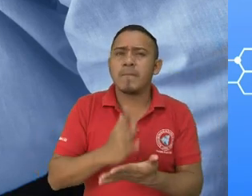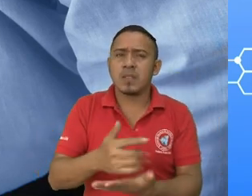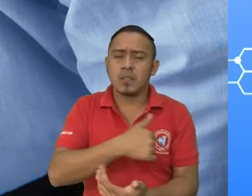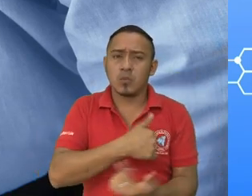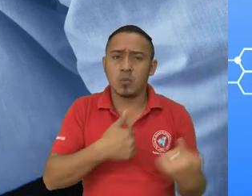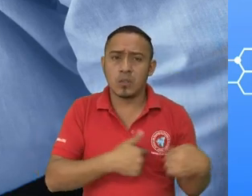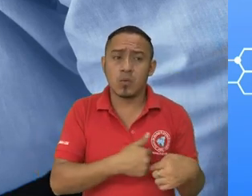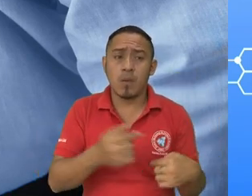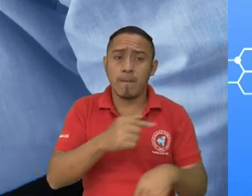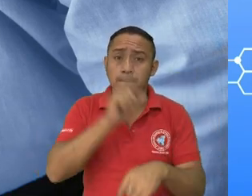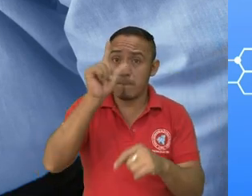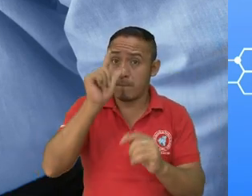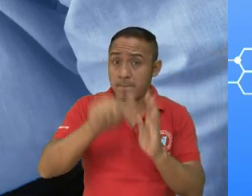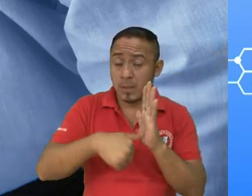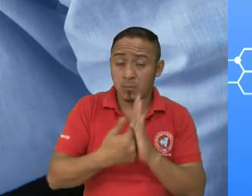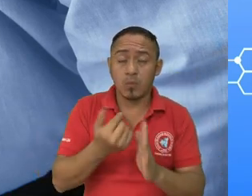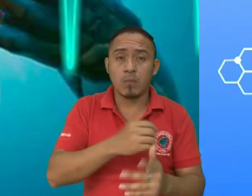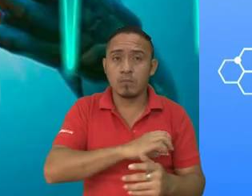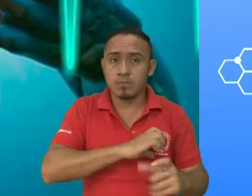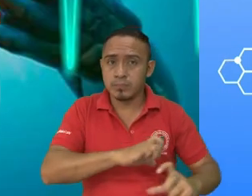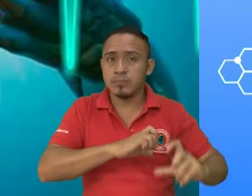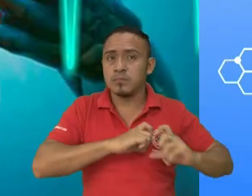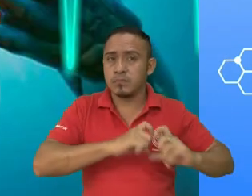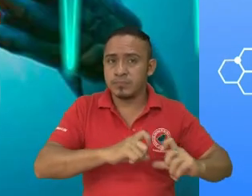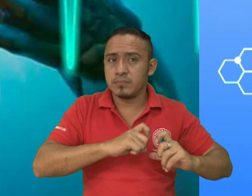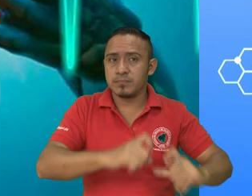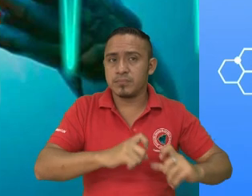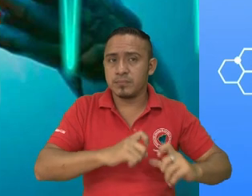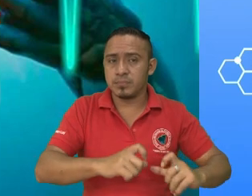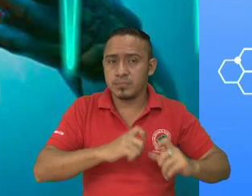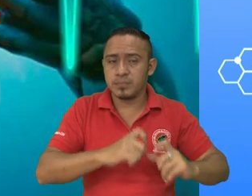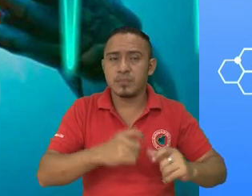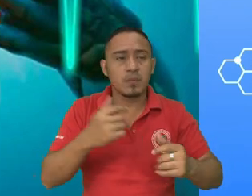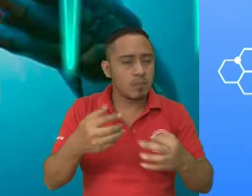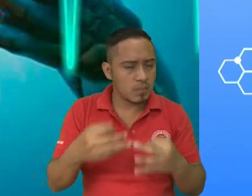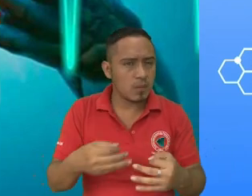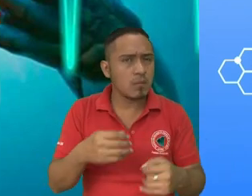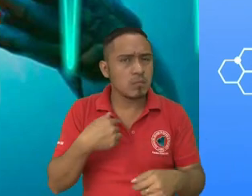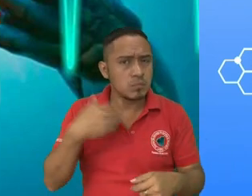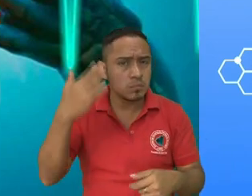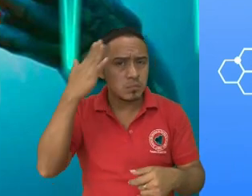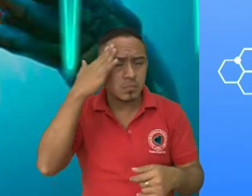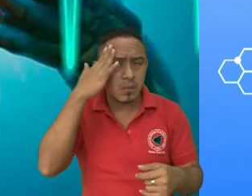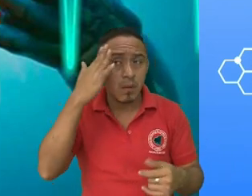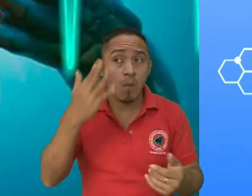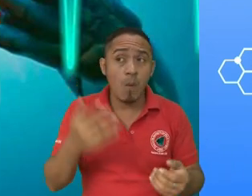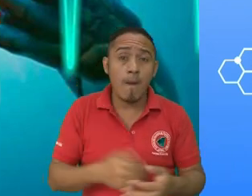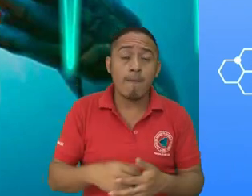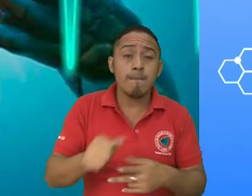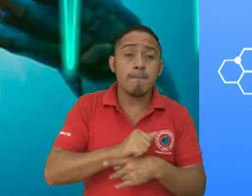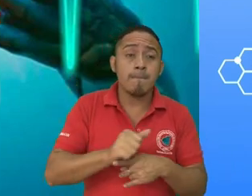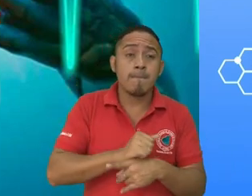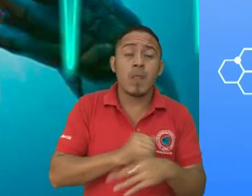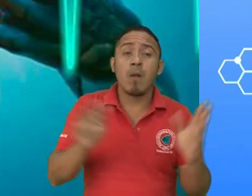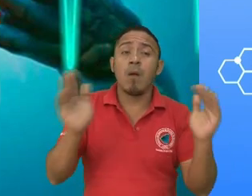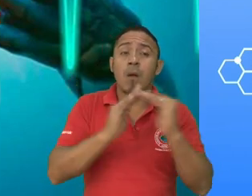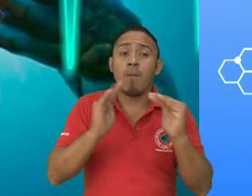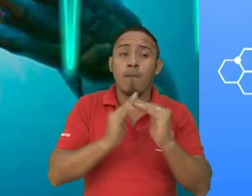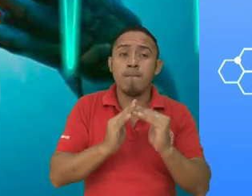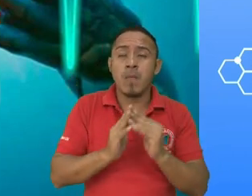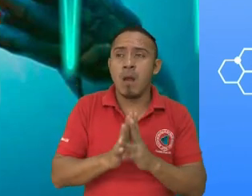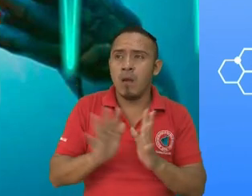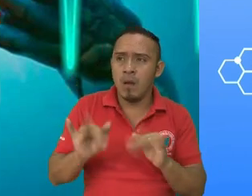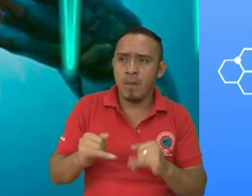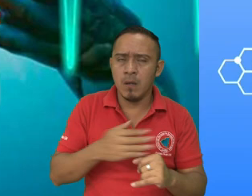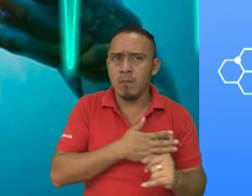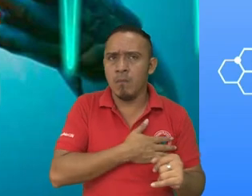por minuto que tiene que hacer el corazón, doctor, para saber? Las personas también pueden tener, practicarlo en su casa. Yo creo que si